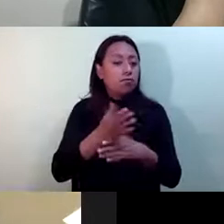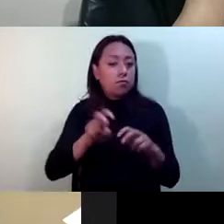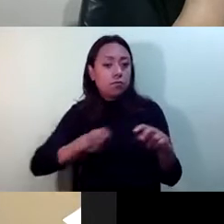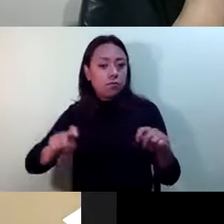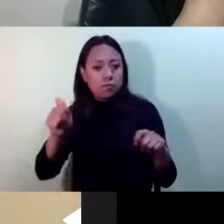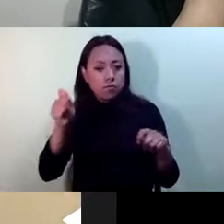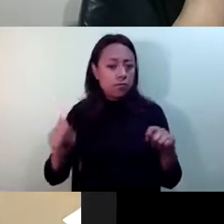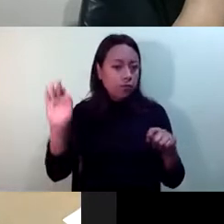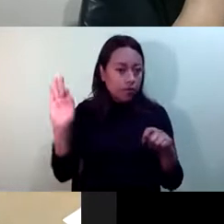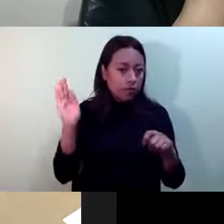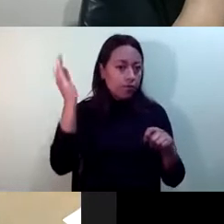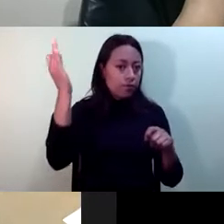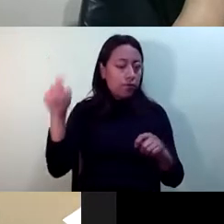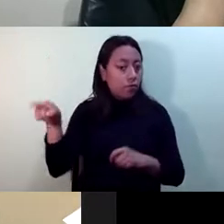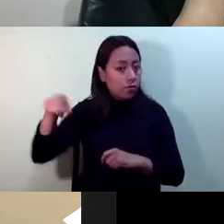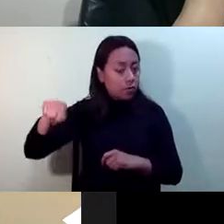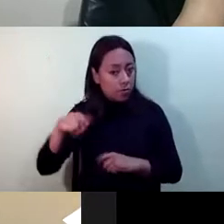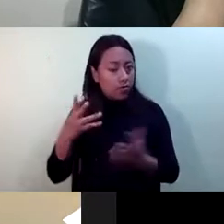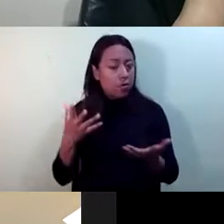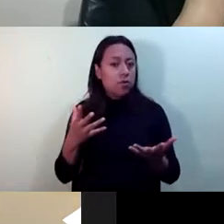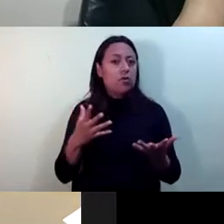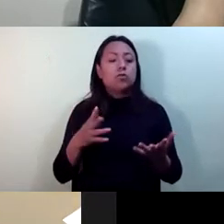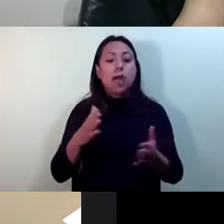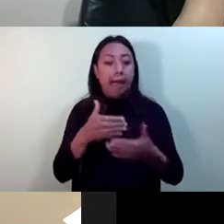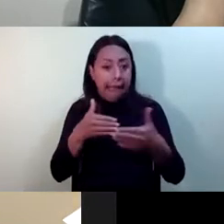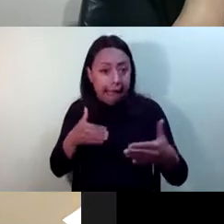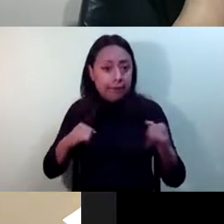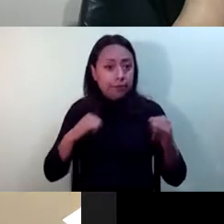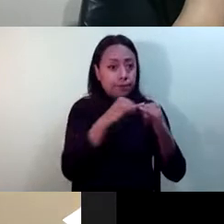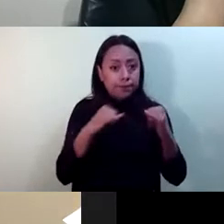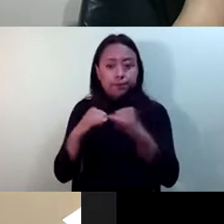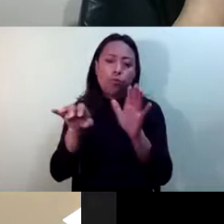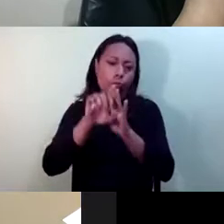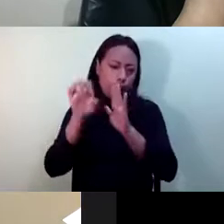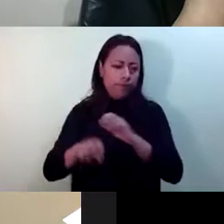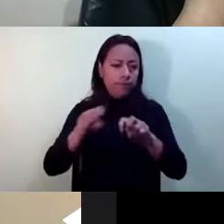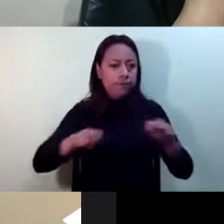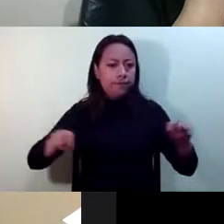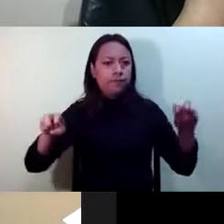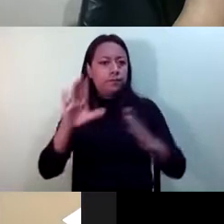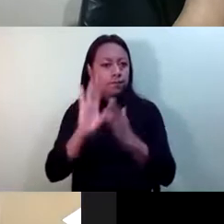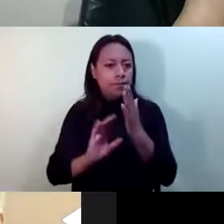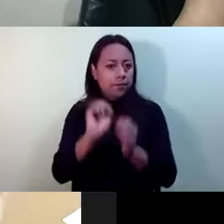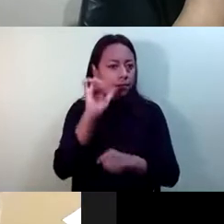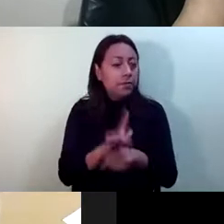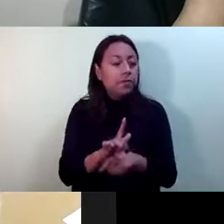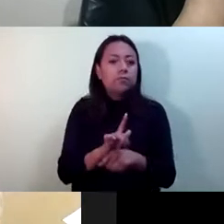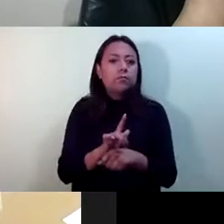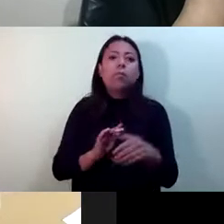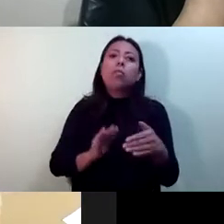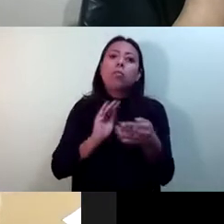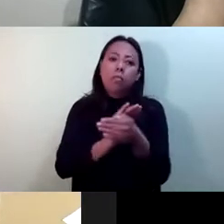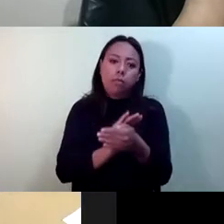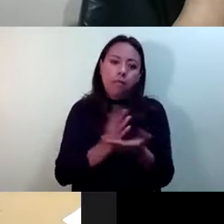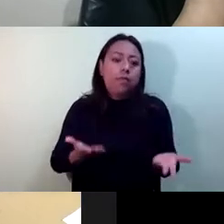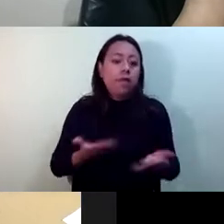y no agotar las instancias que tenía de la Sala Constitucional. Nosotros nos dimos